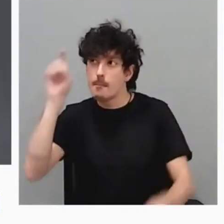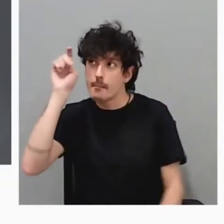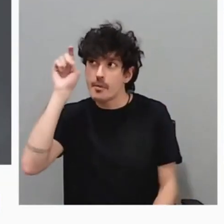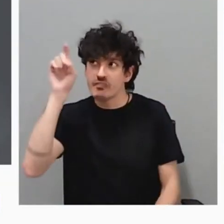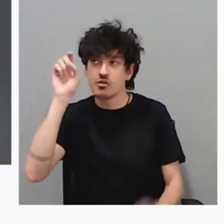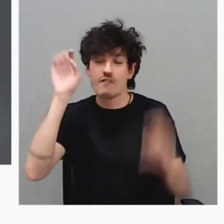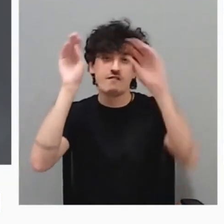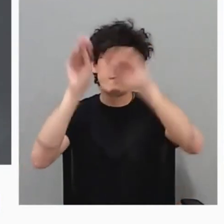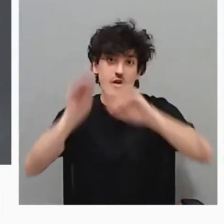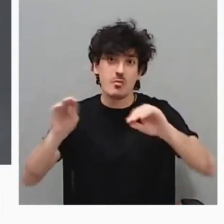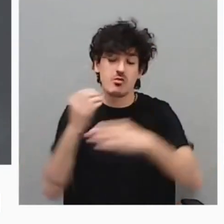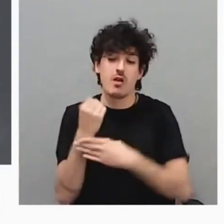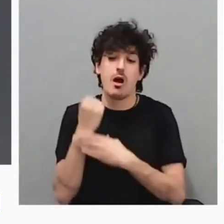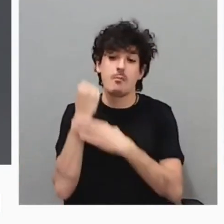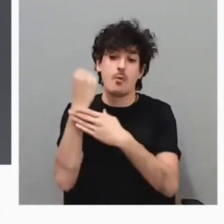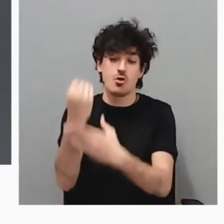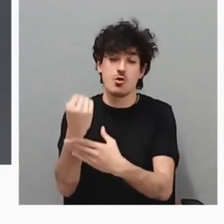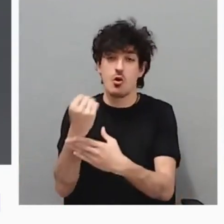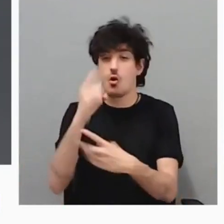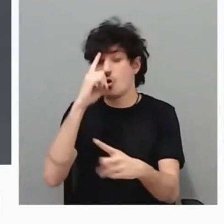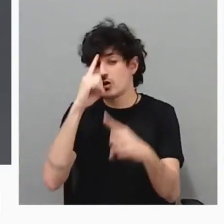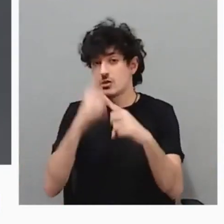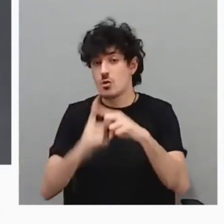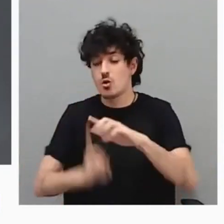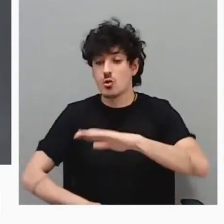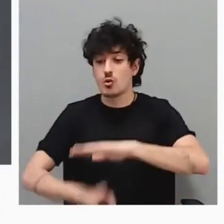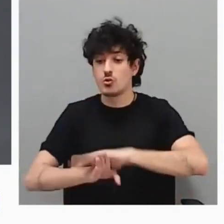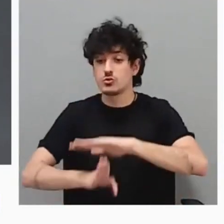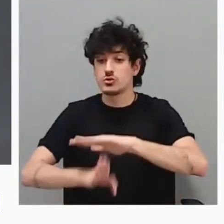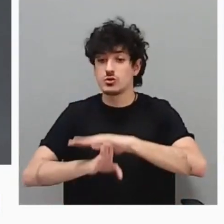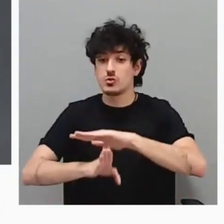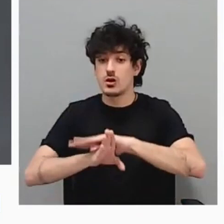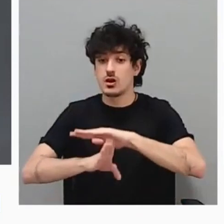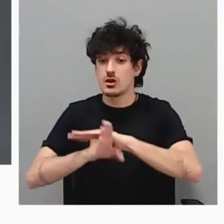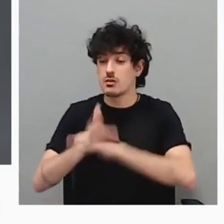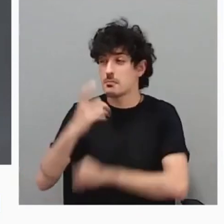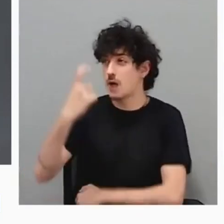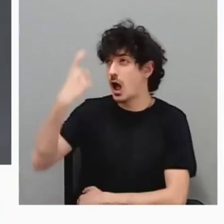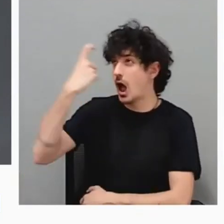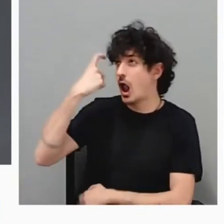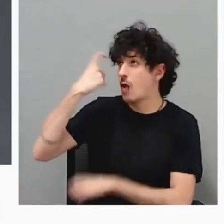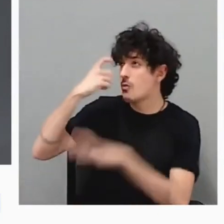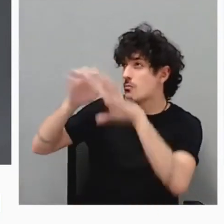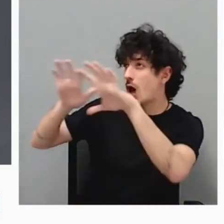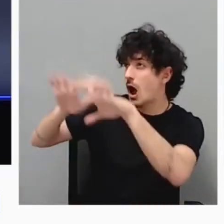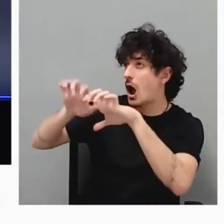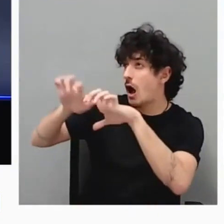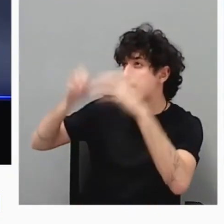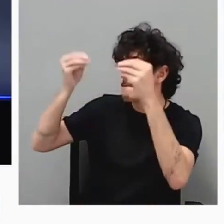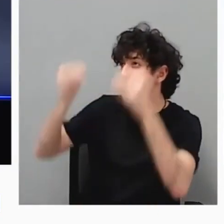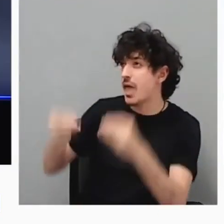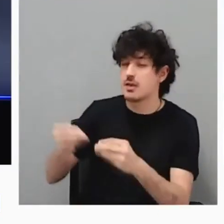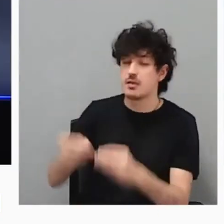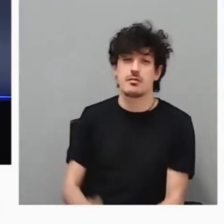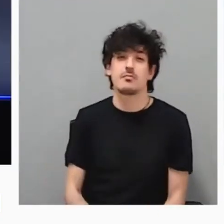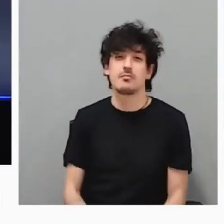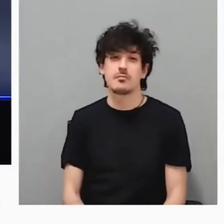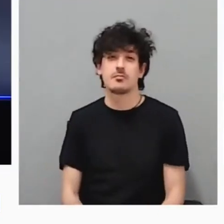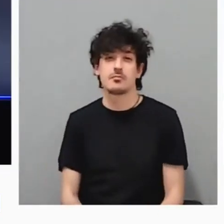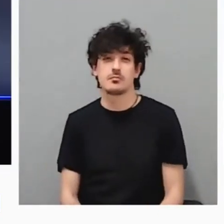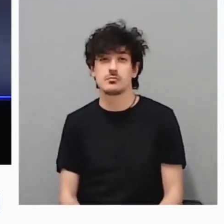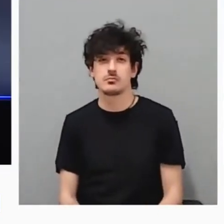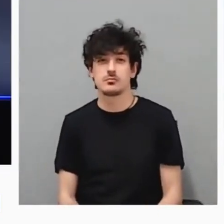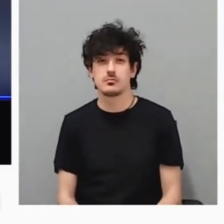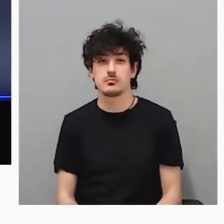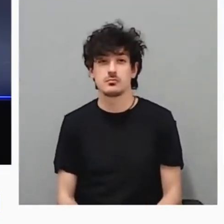y a esos centros para que haya una continuidad y llegue al alumno de forma correcta todo ese material. Luis, ¿quieres aportar